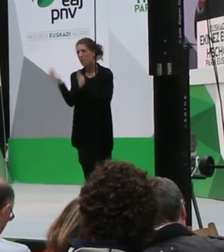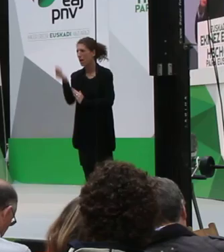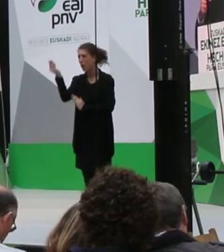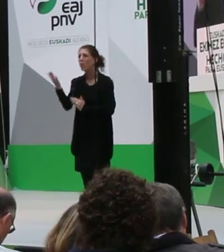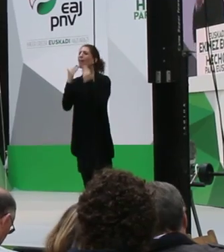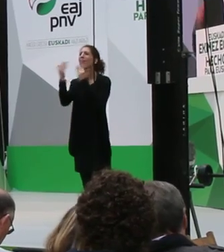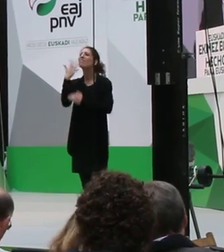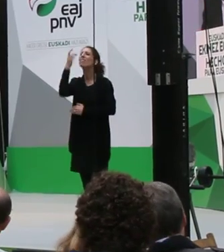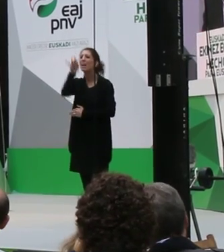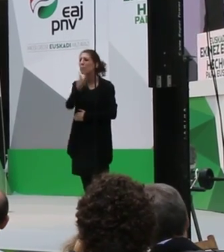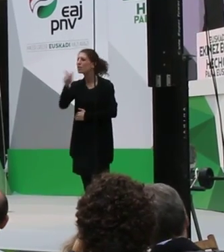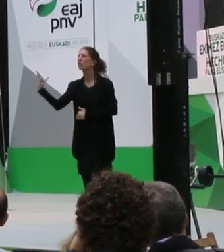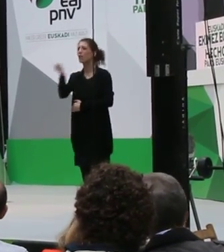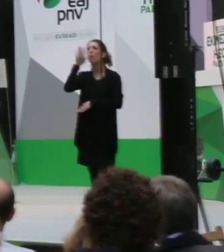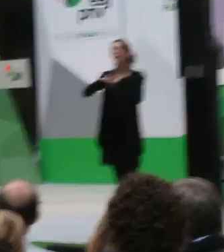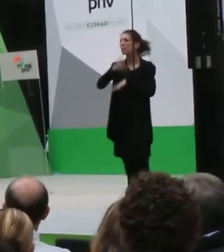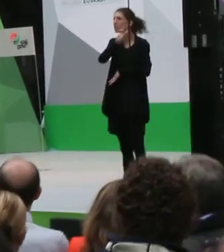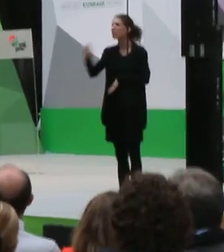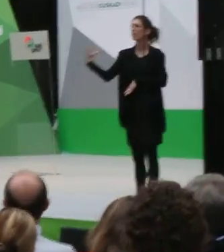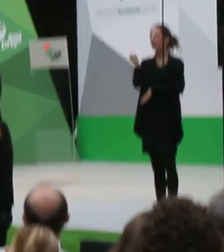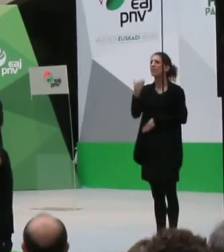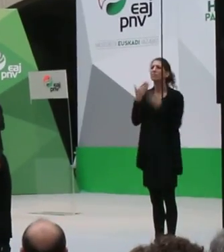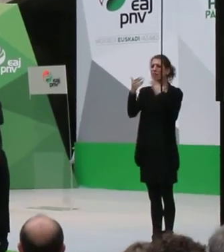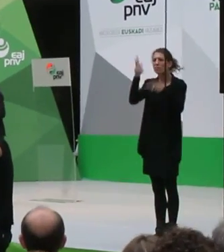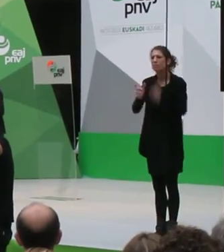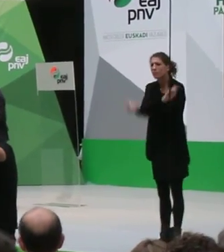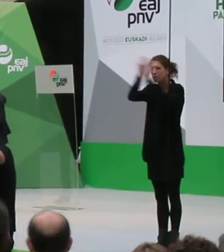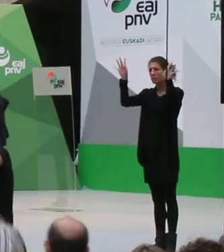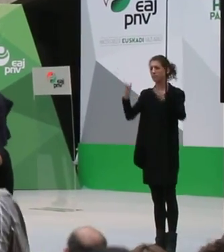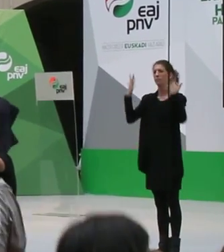egina, denon artean eta denontzako. Gora Euskadi askatuta!